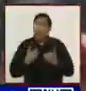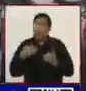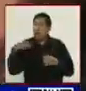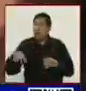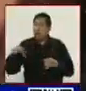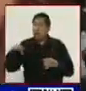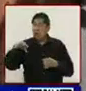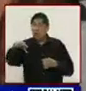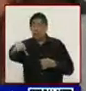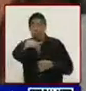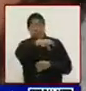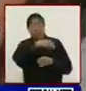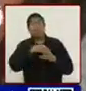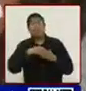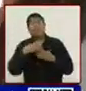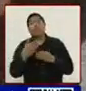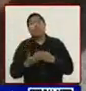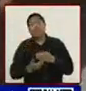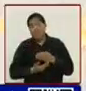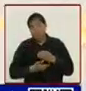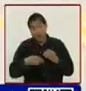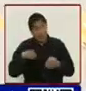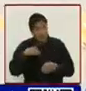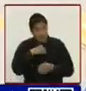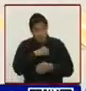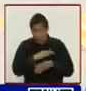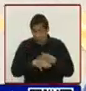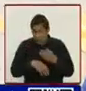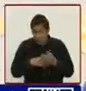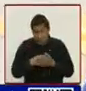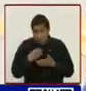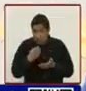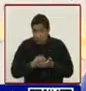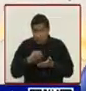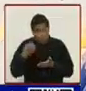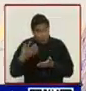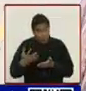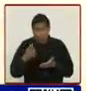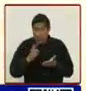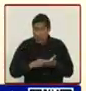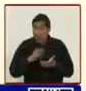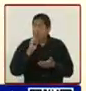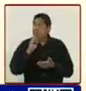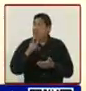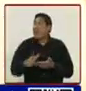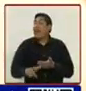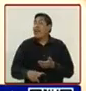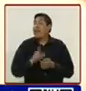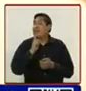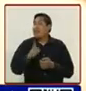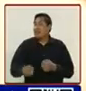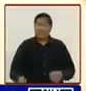está descentralizado. Invitamos a todos porque no es comprar por comprar. Esto se hace realidad.